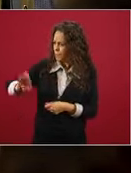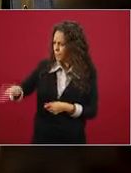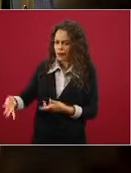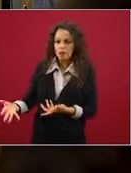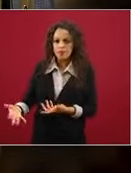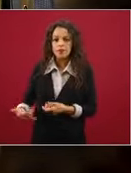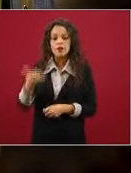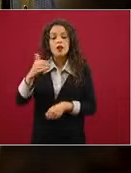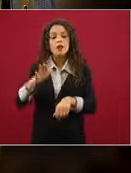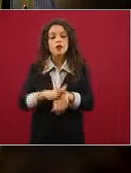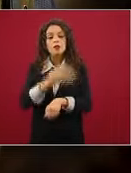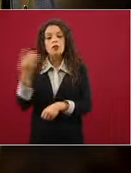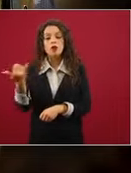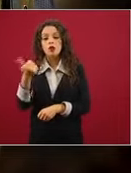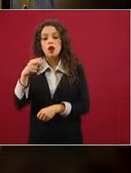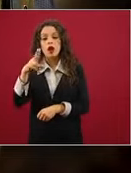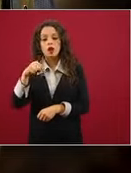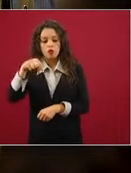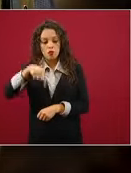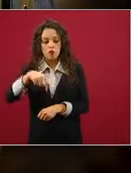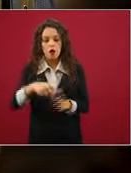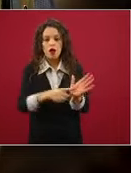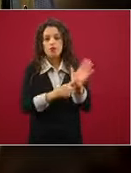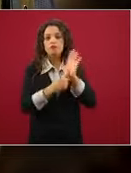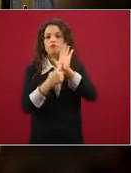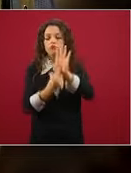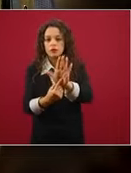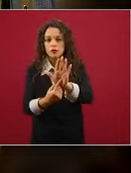de defunciones que va pasando día con día?